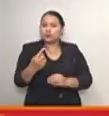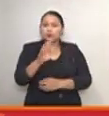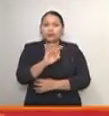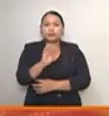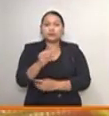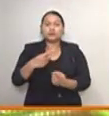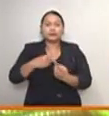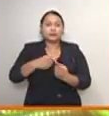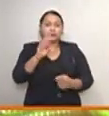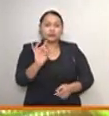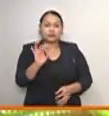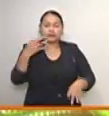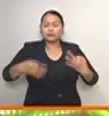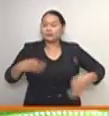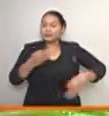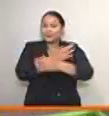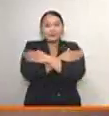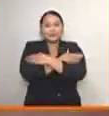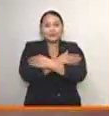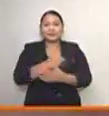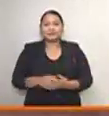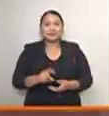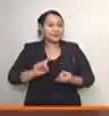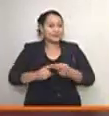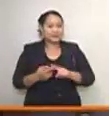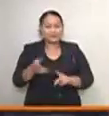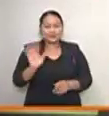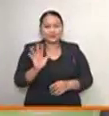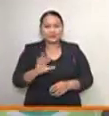más 8. Muchas felicidades. Amigos, me